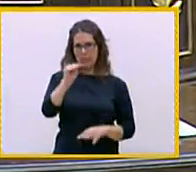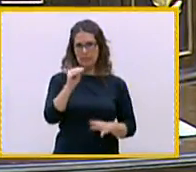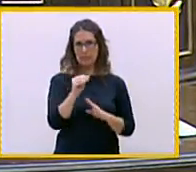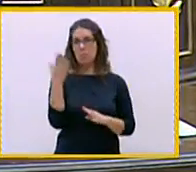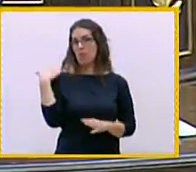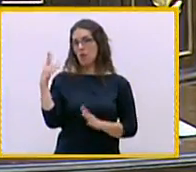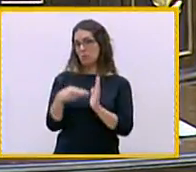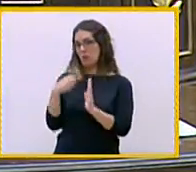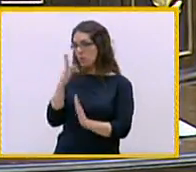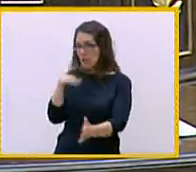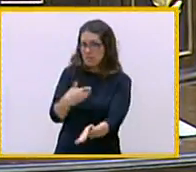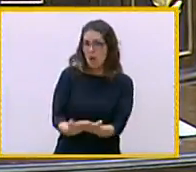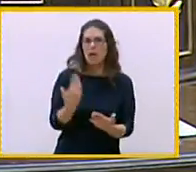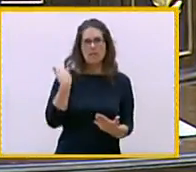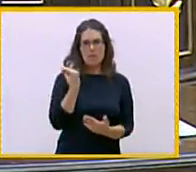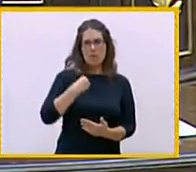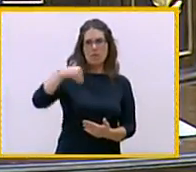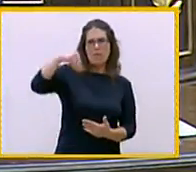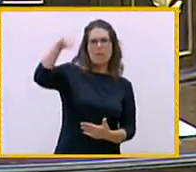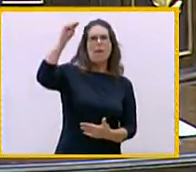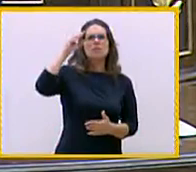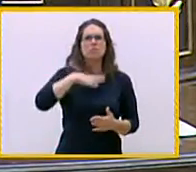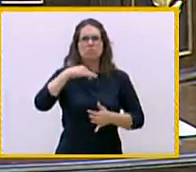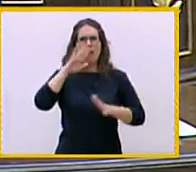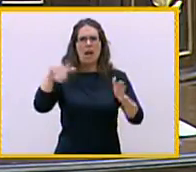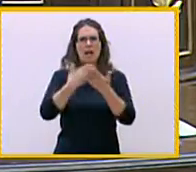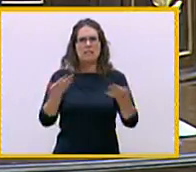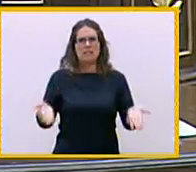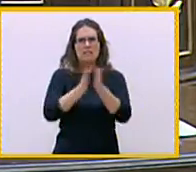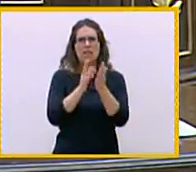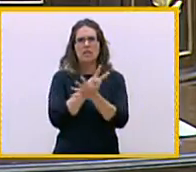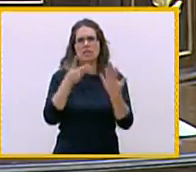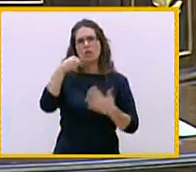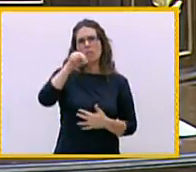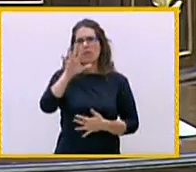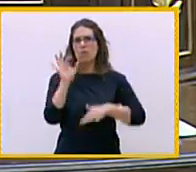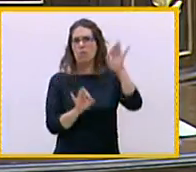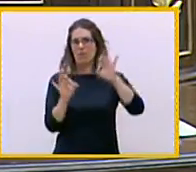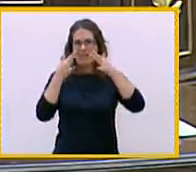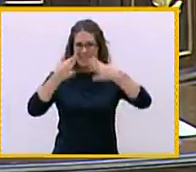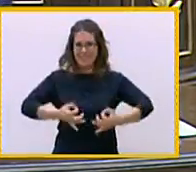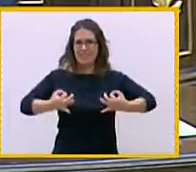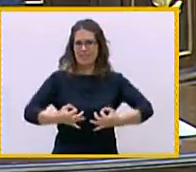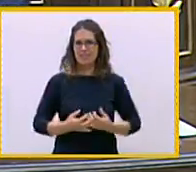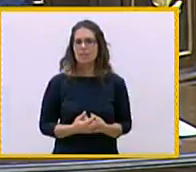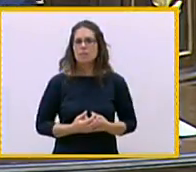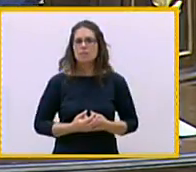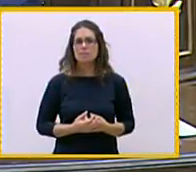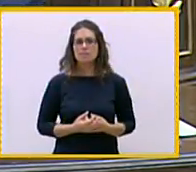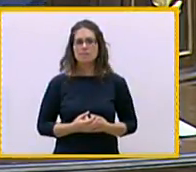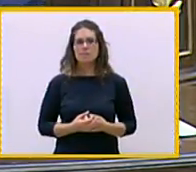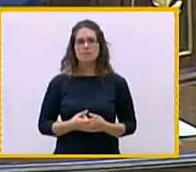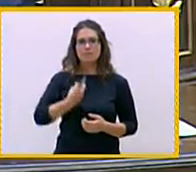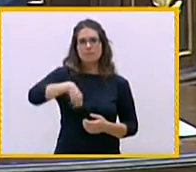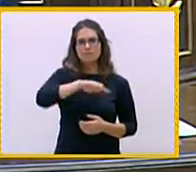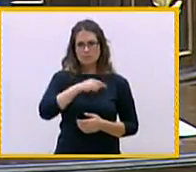2004 acumula ya una subida del 17,5% en términos reales. Hemos proseguido,